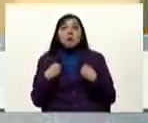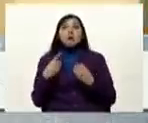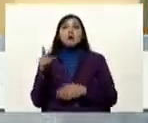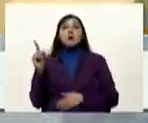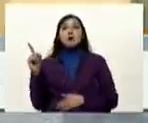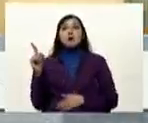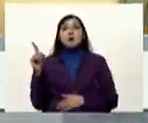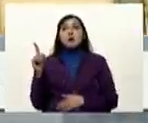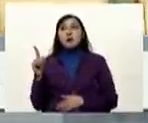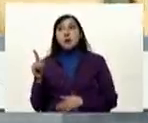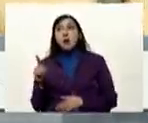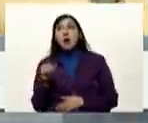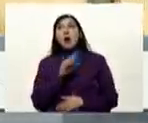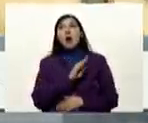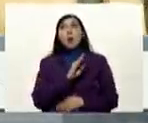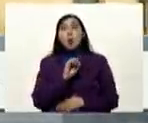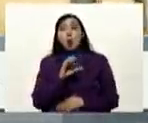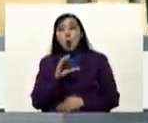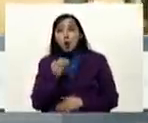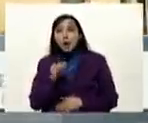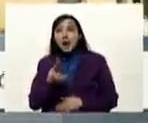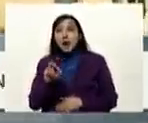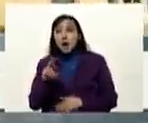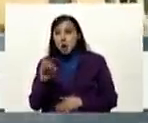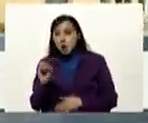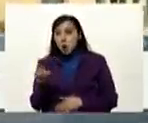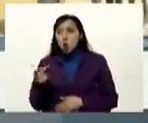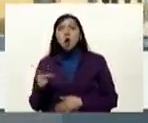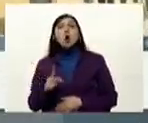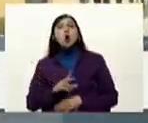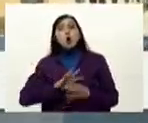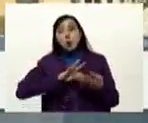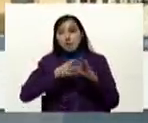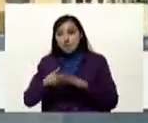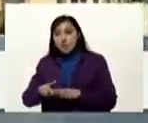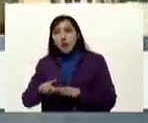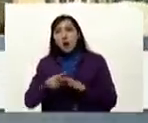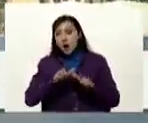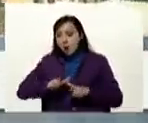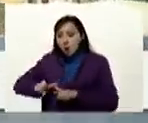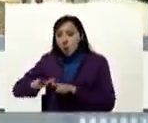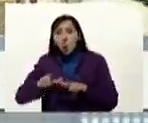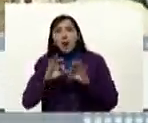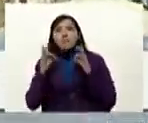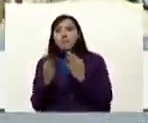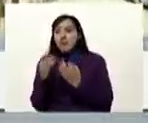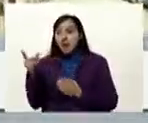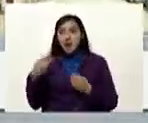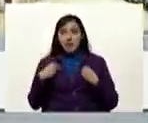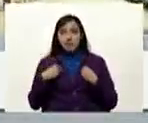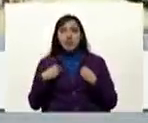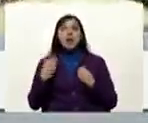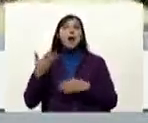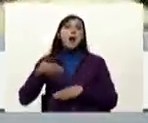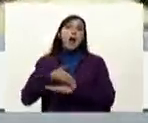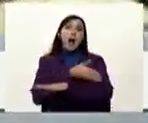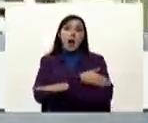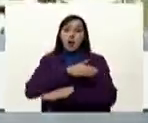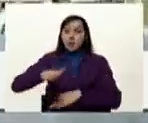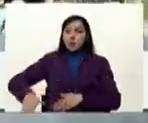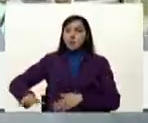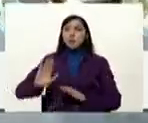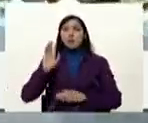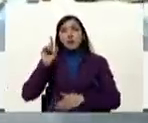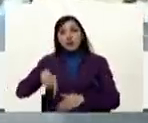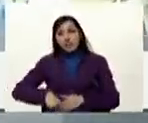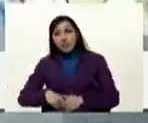el barrio Boquerón. Boquerón, ¿qué se llama? Niño Jesús, Silita, con su familia. También Silita vivió en los frailes de